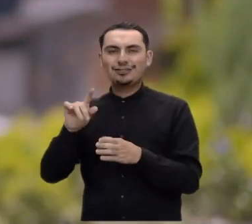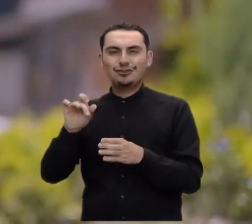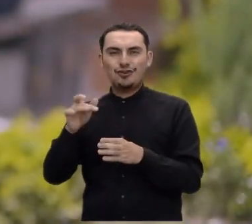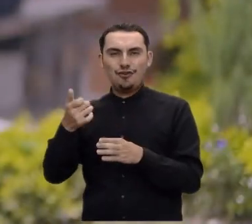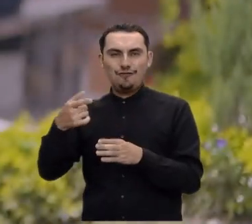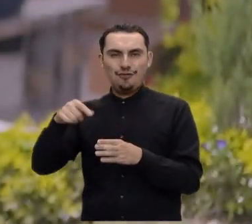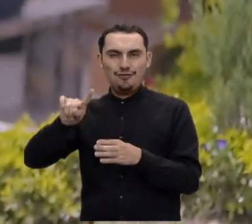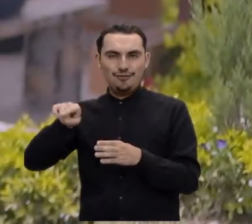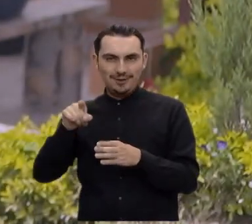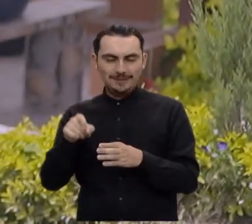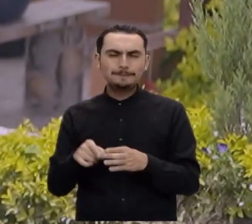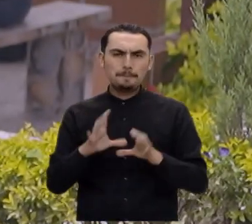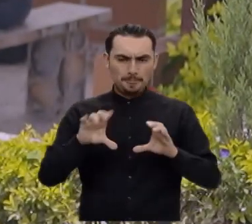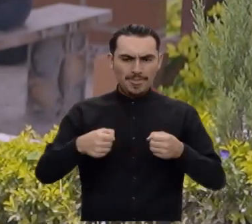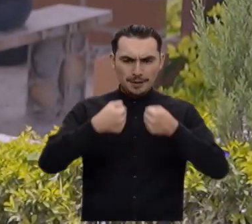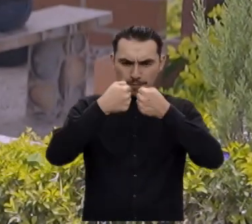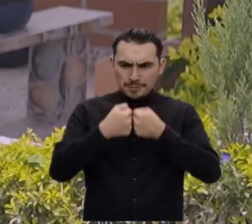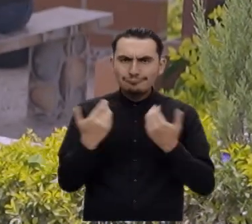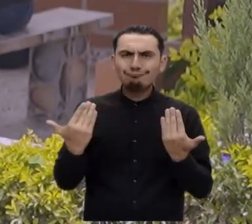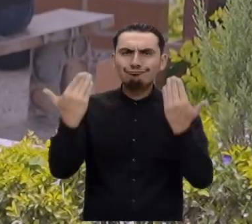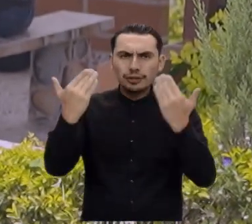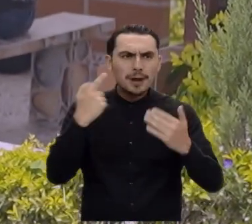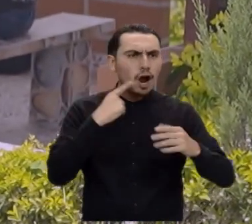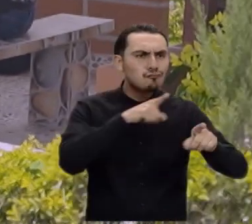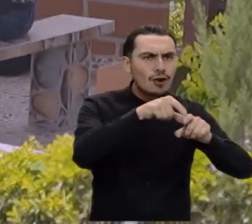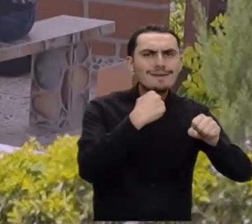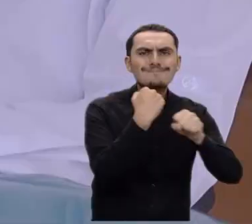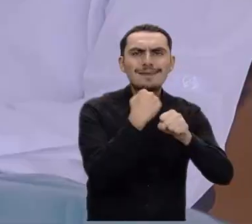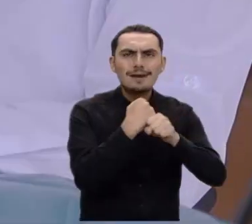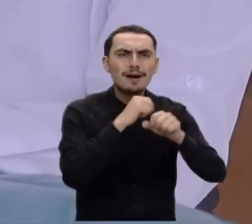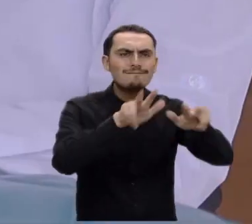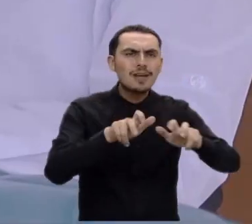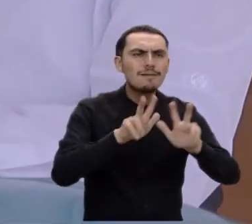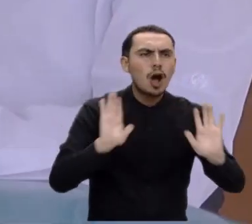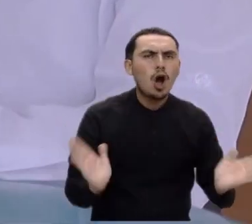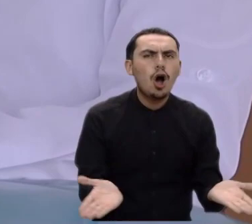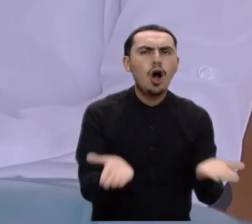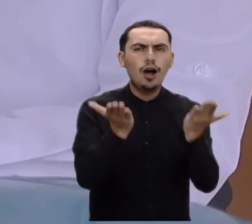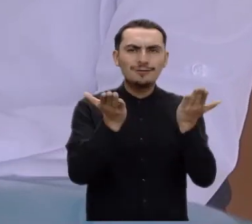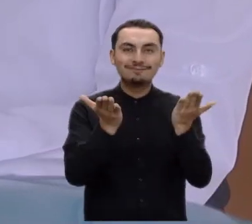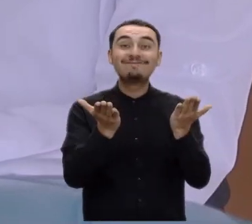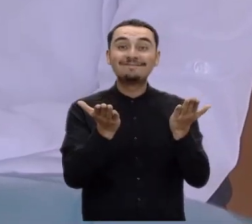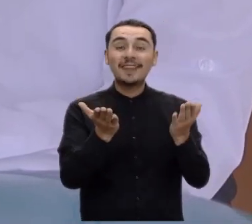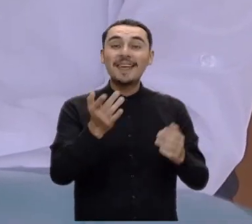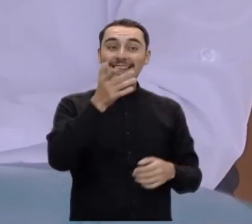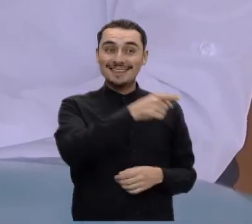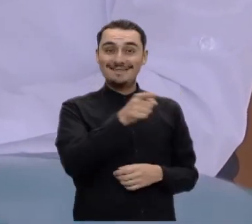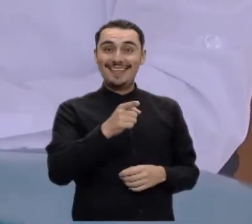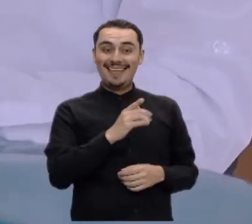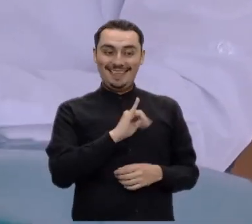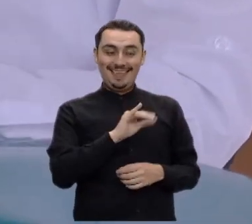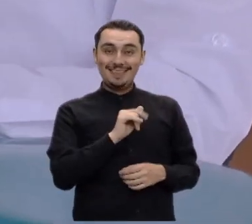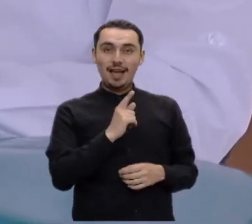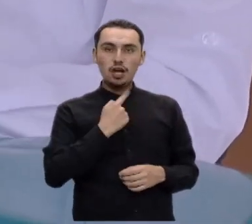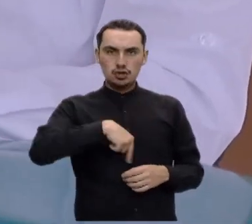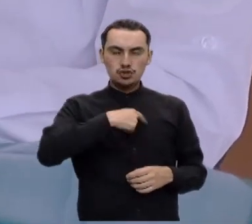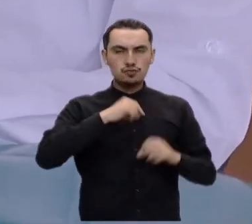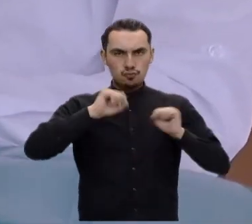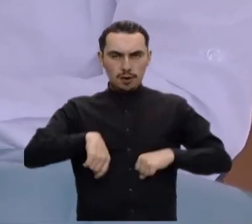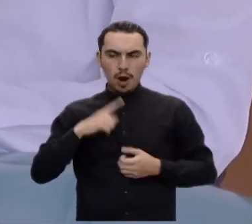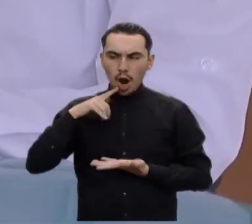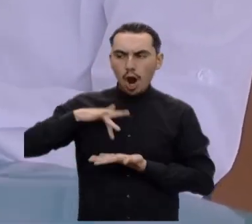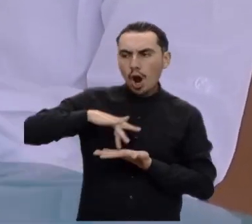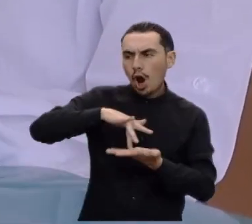A través de este convenio se ha logrado fortalecer, digamos, la labor de campo del ICA, porque logramos